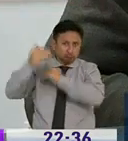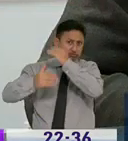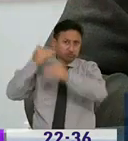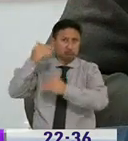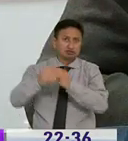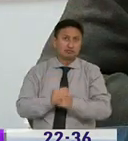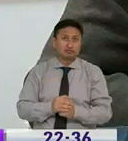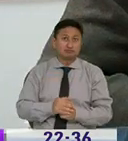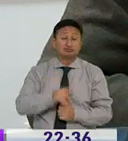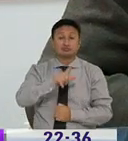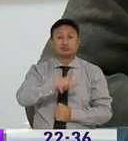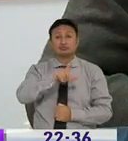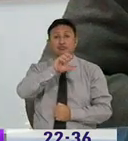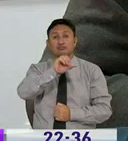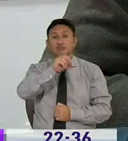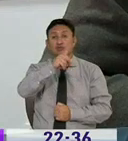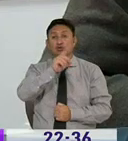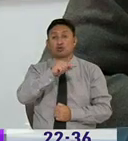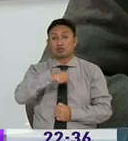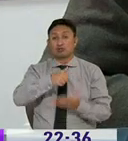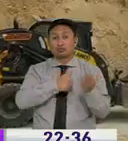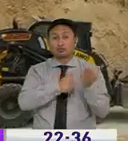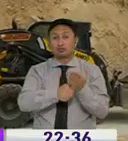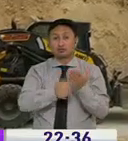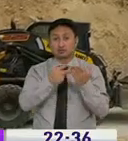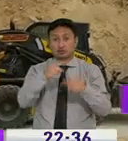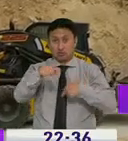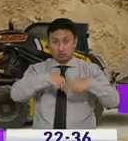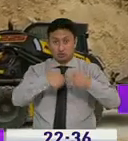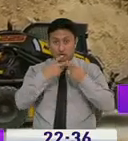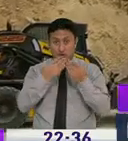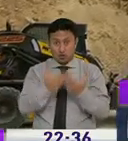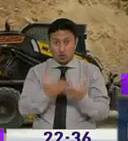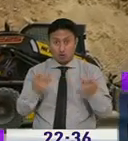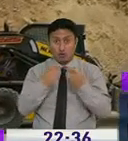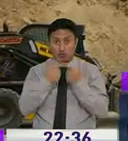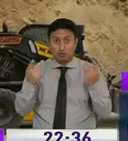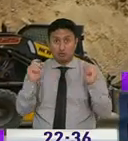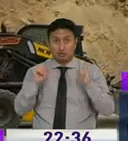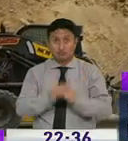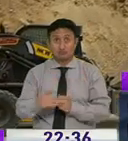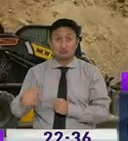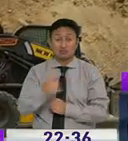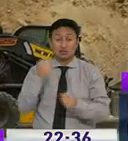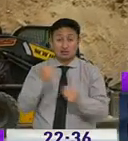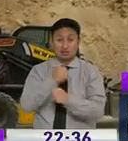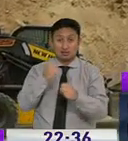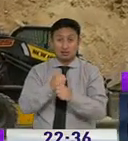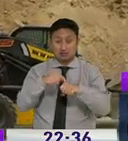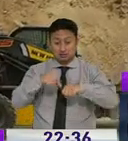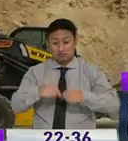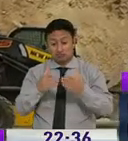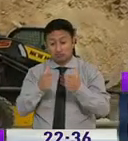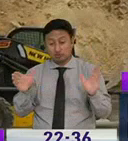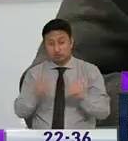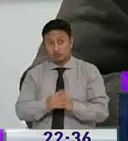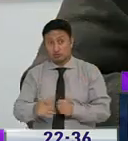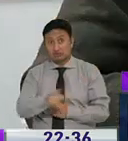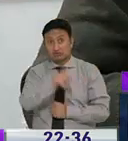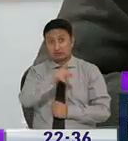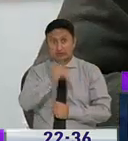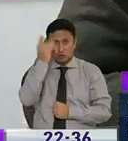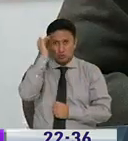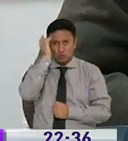Santiago López, del Ministerio de Transporte y Obras Públicas, señala que se está trabajando para aperturar la vía, pero hay una preocupación constante. No